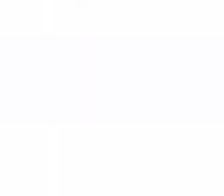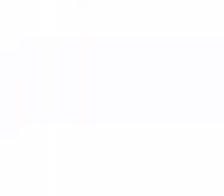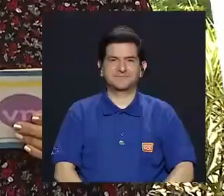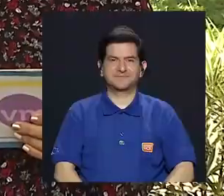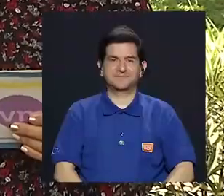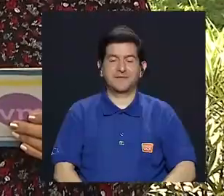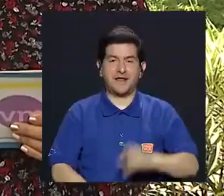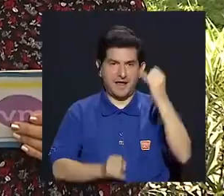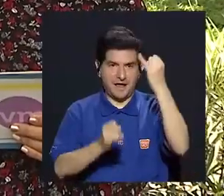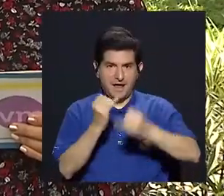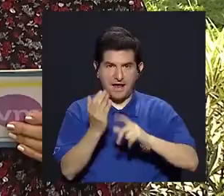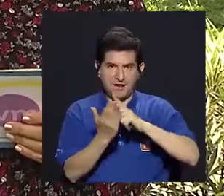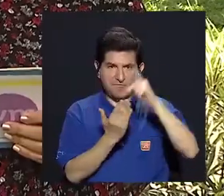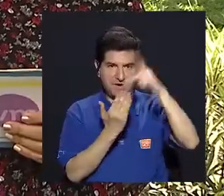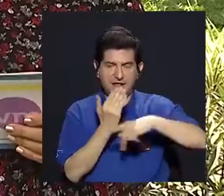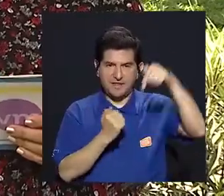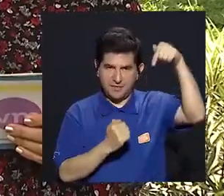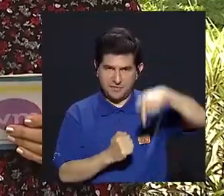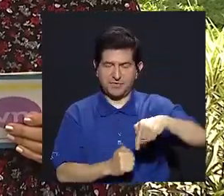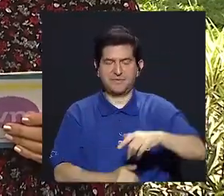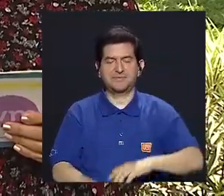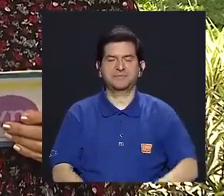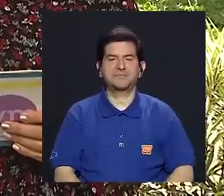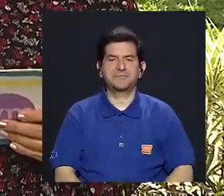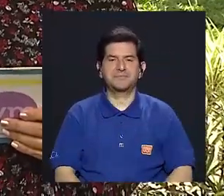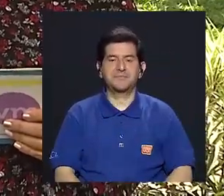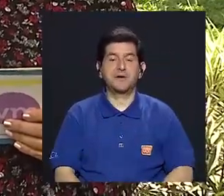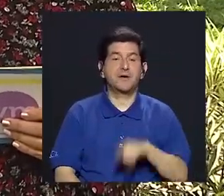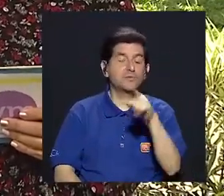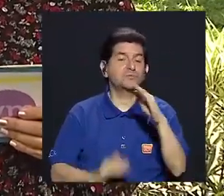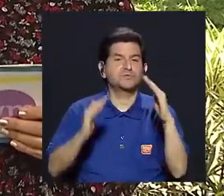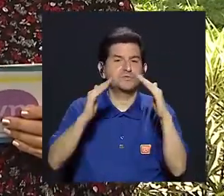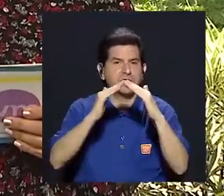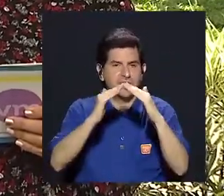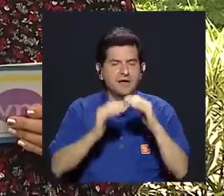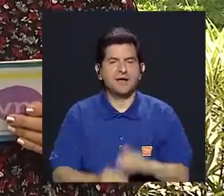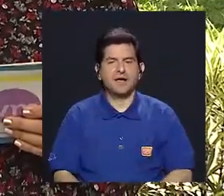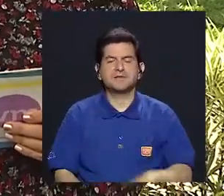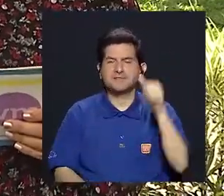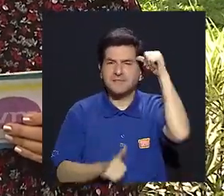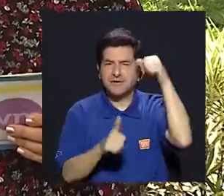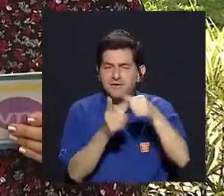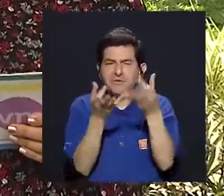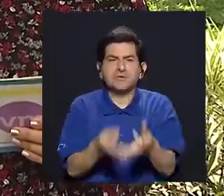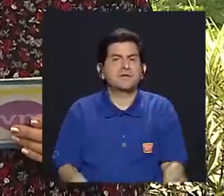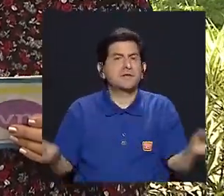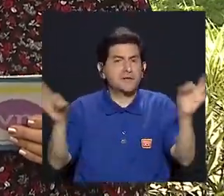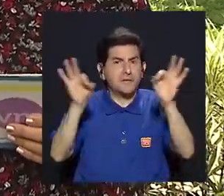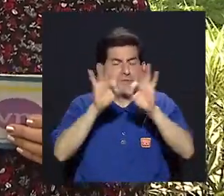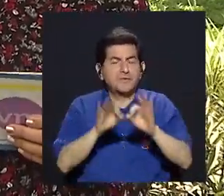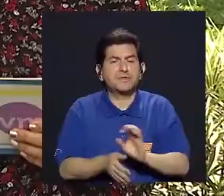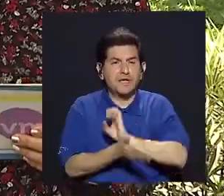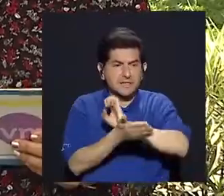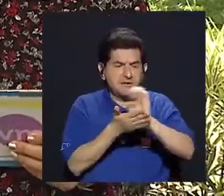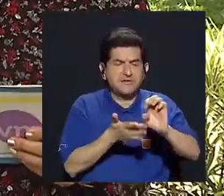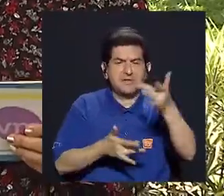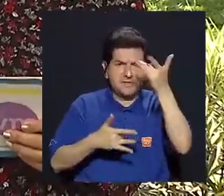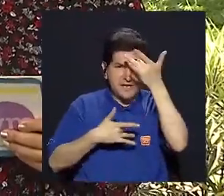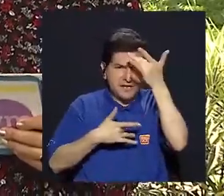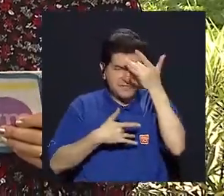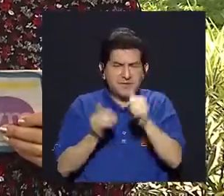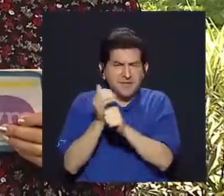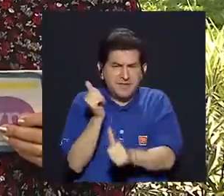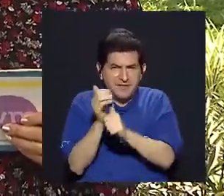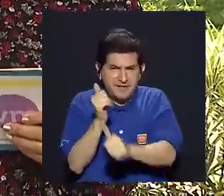en esto hemos llegado al final de nuestro programa el día de hoy esperando que yo en sus hogares hayan tomado nota la importancia de la prevención de las enfermedades